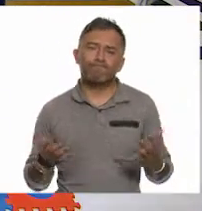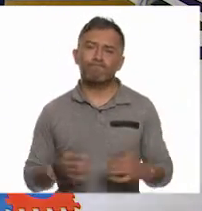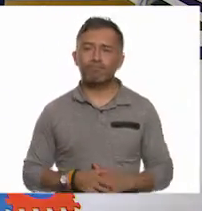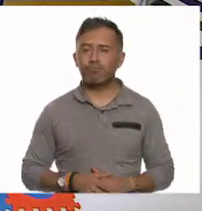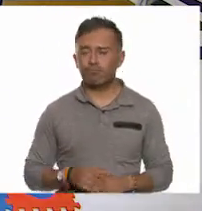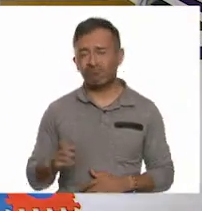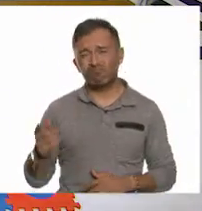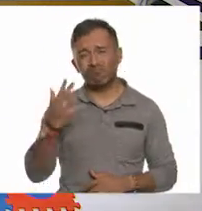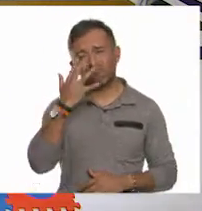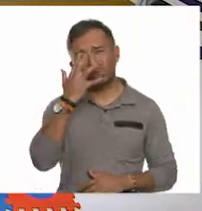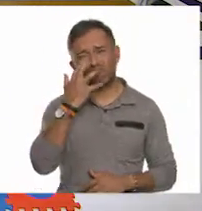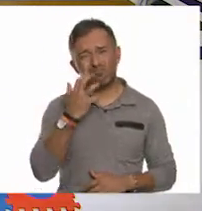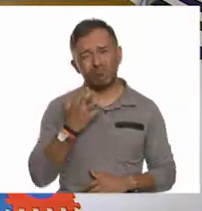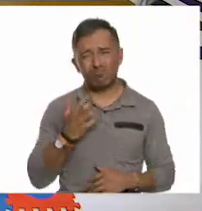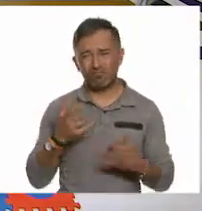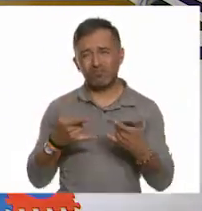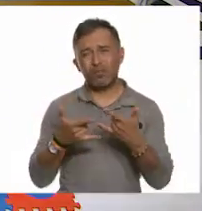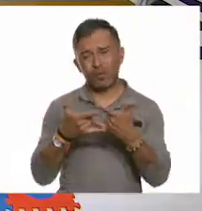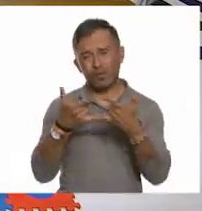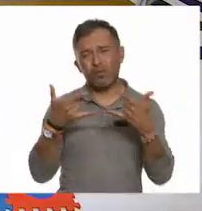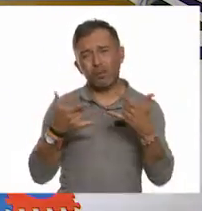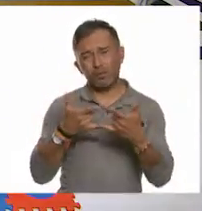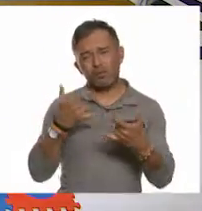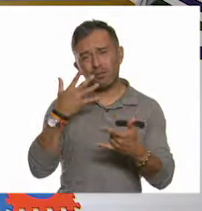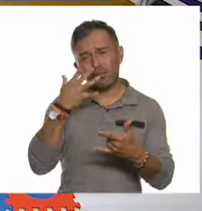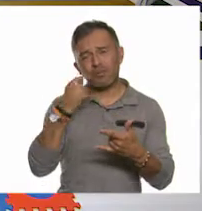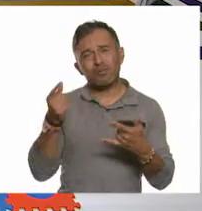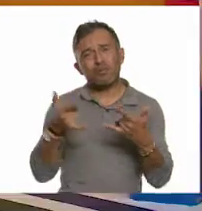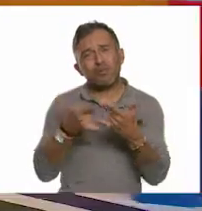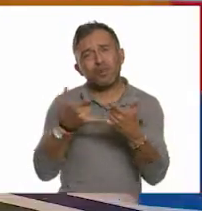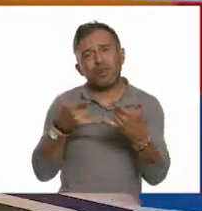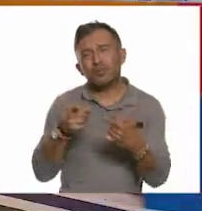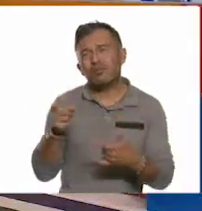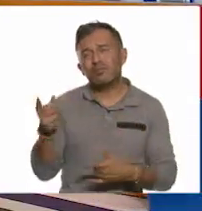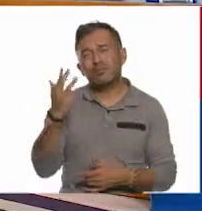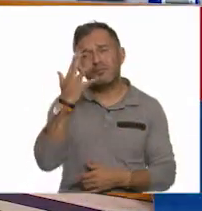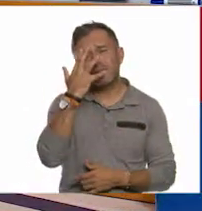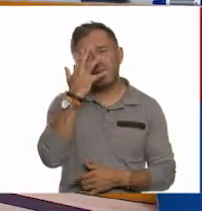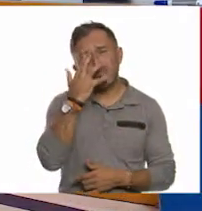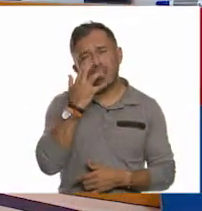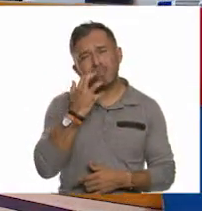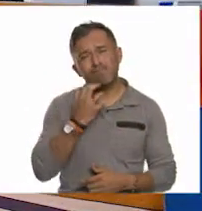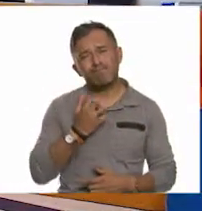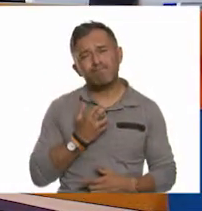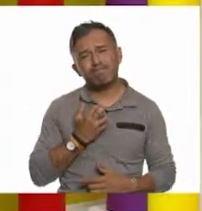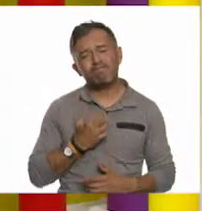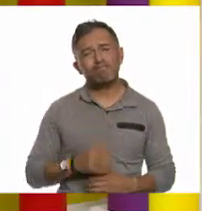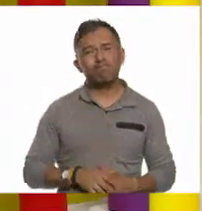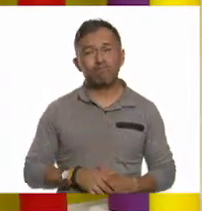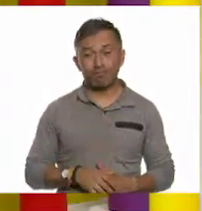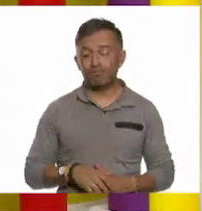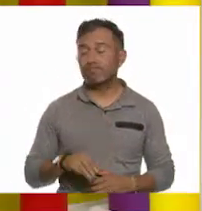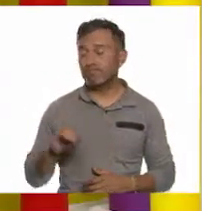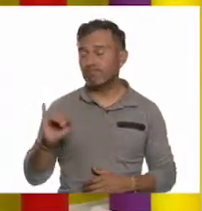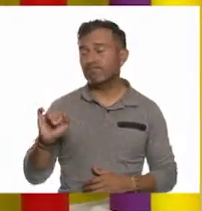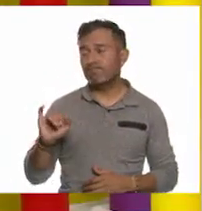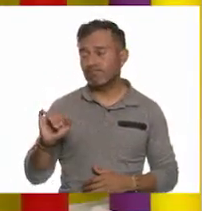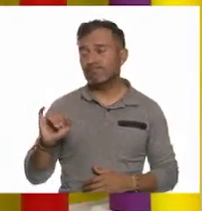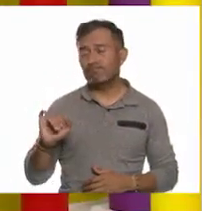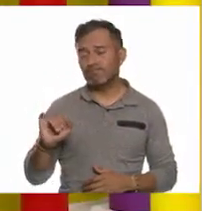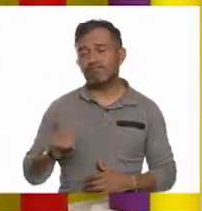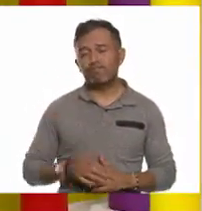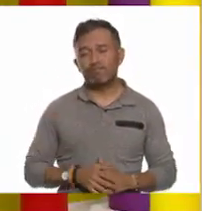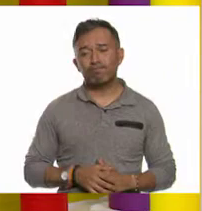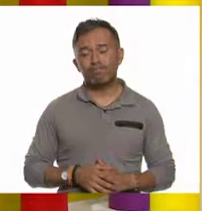Pues era un cuento. Este cuento está triste, maestra. Sí, Mariana.